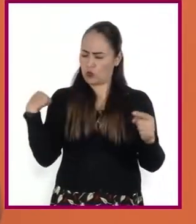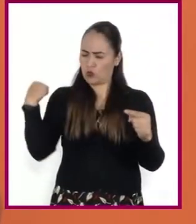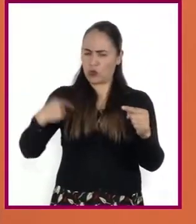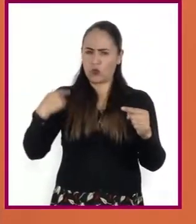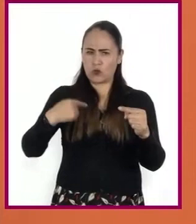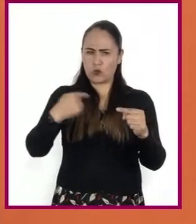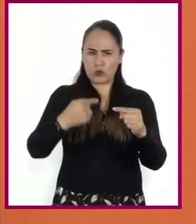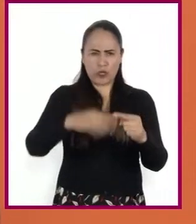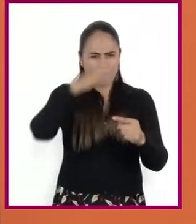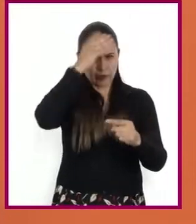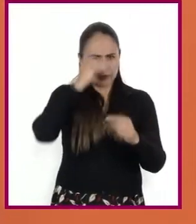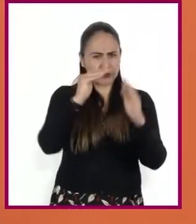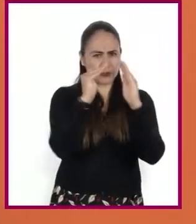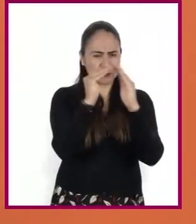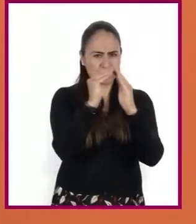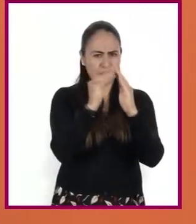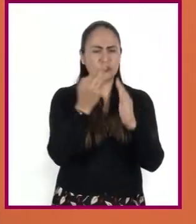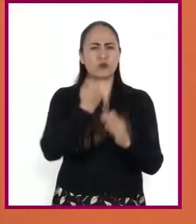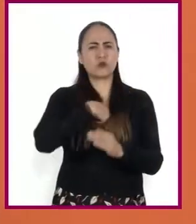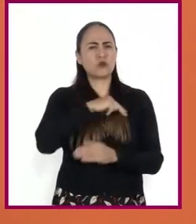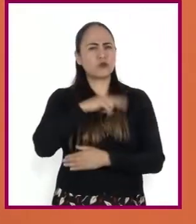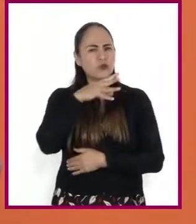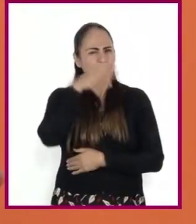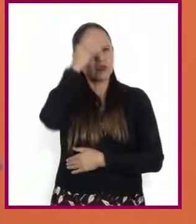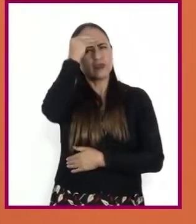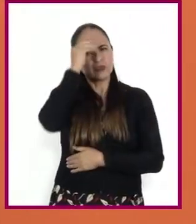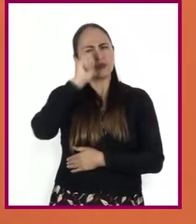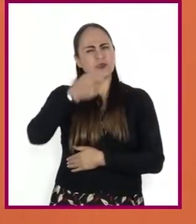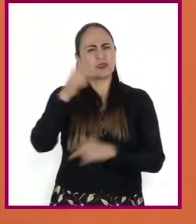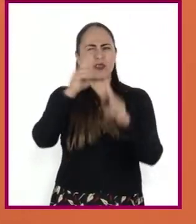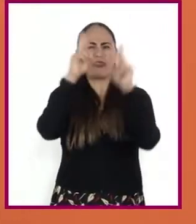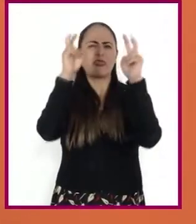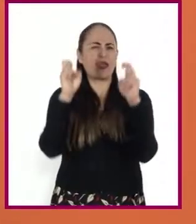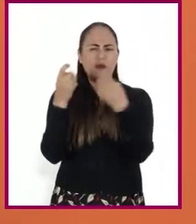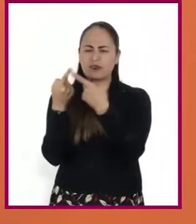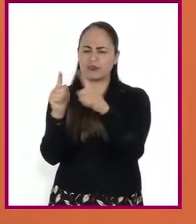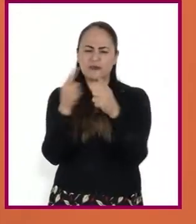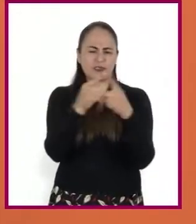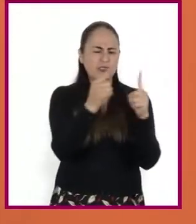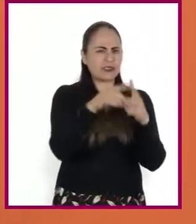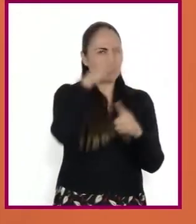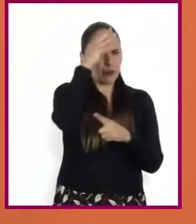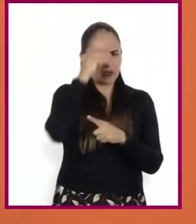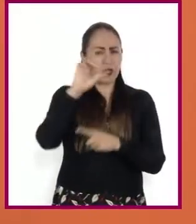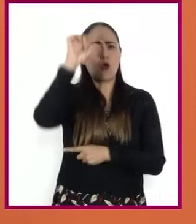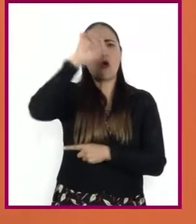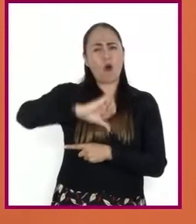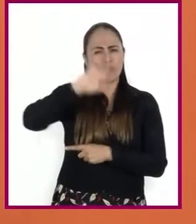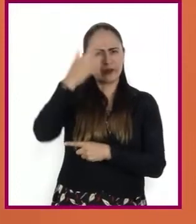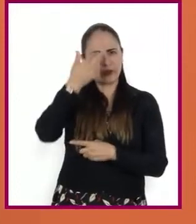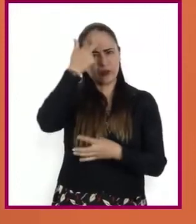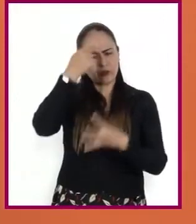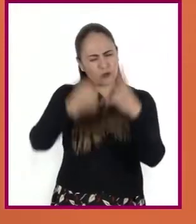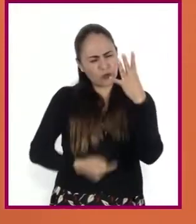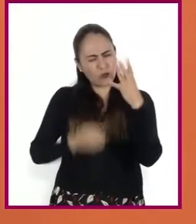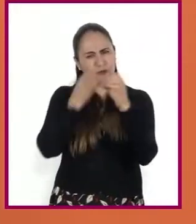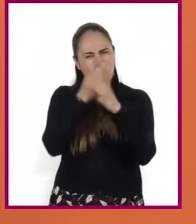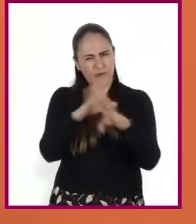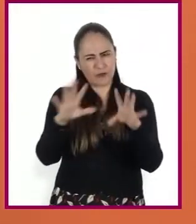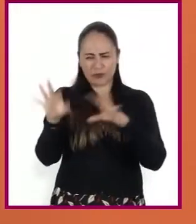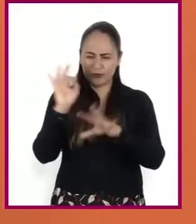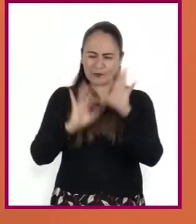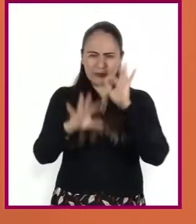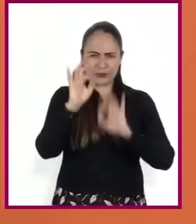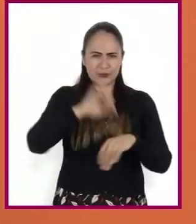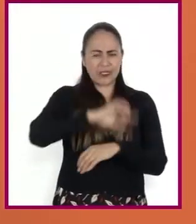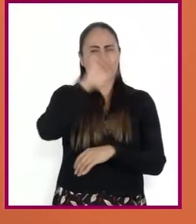proyecto Aprende en Casa, hemos aprendido sobre diversos temas. Por eso, el día de hoy recordaremos un poco de esa información